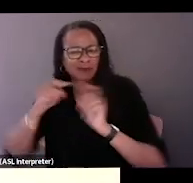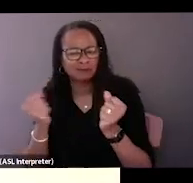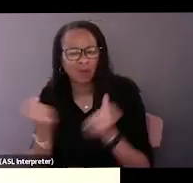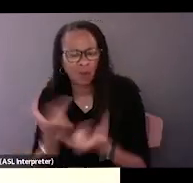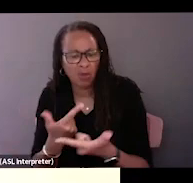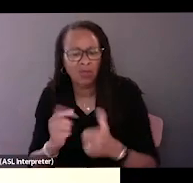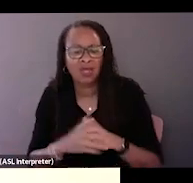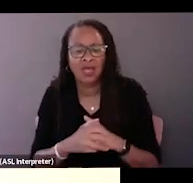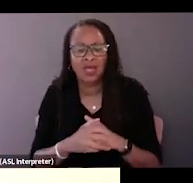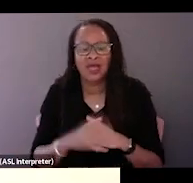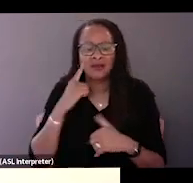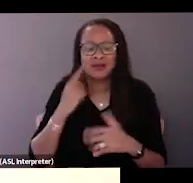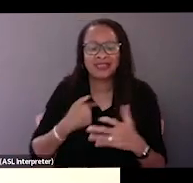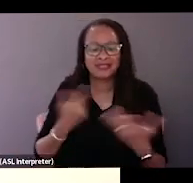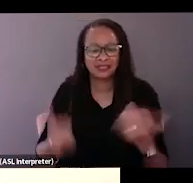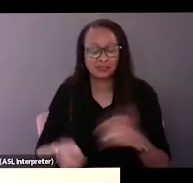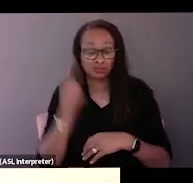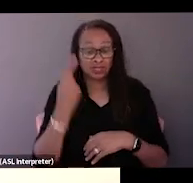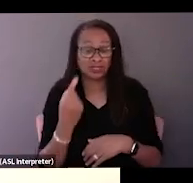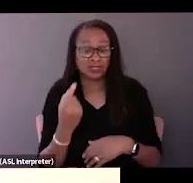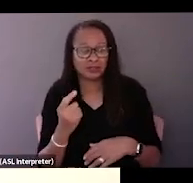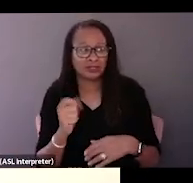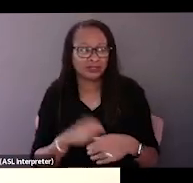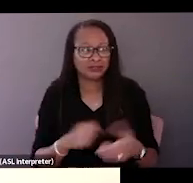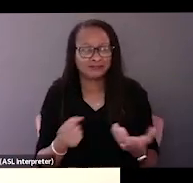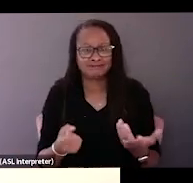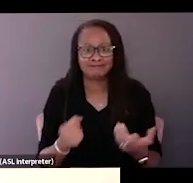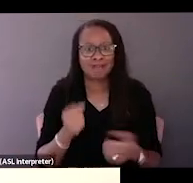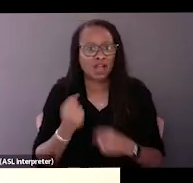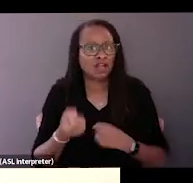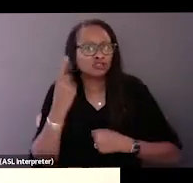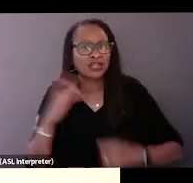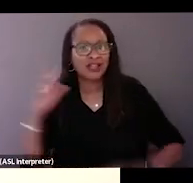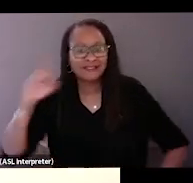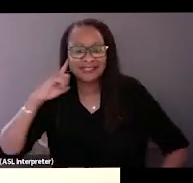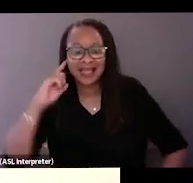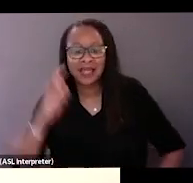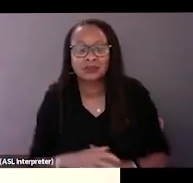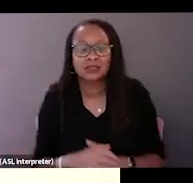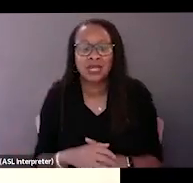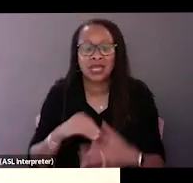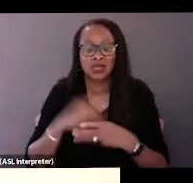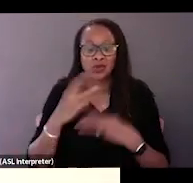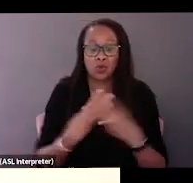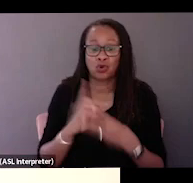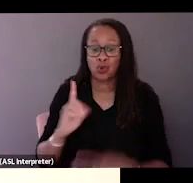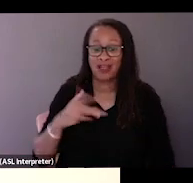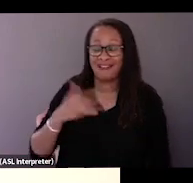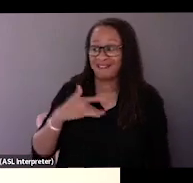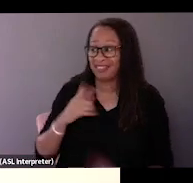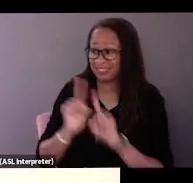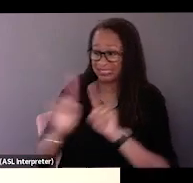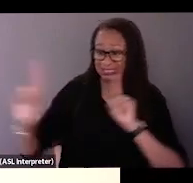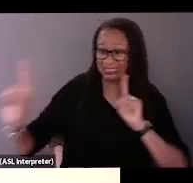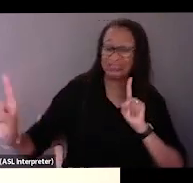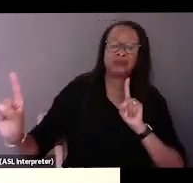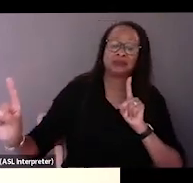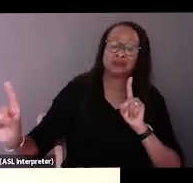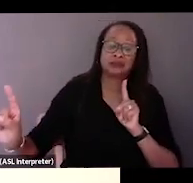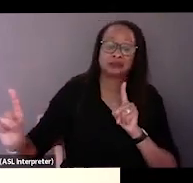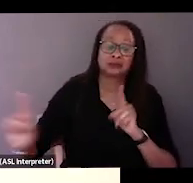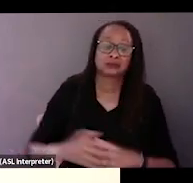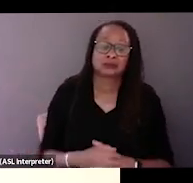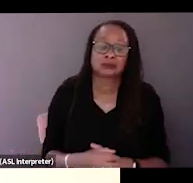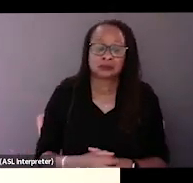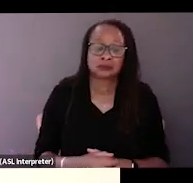percepción sonora del mundo, donde yo a veces tomo distancia, era algo que antes me